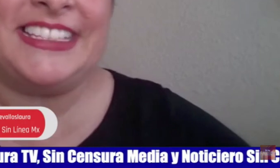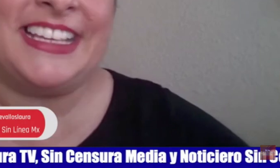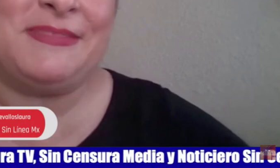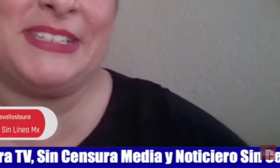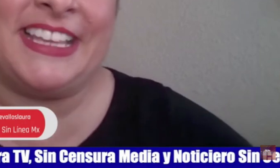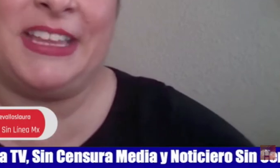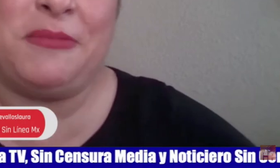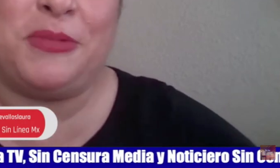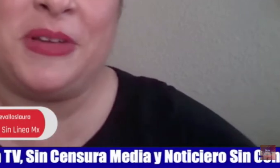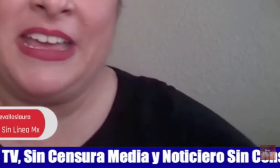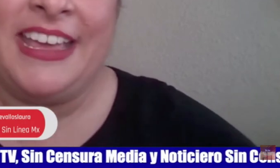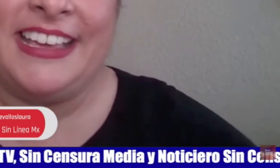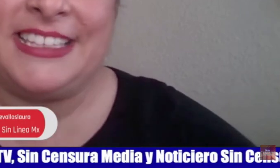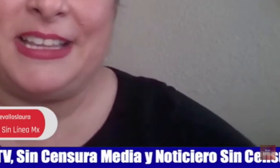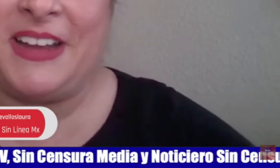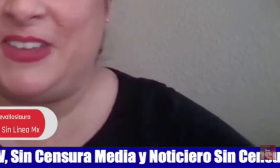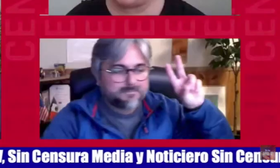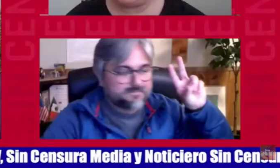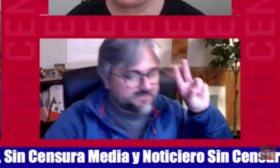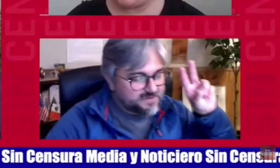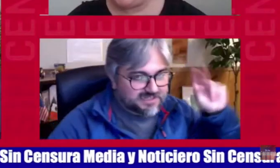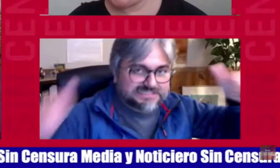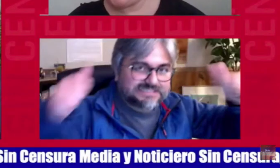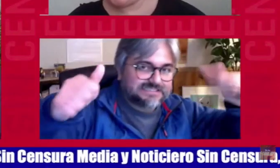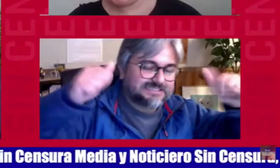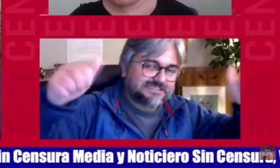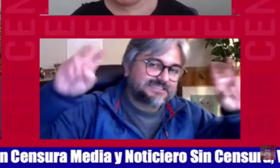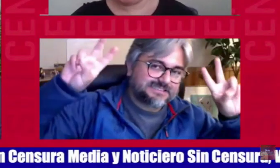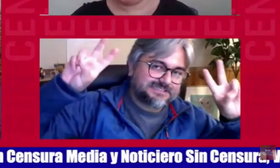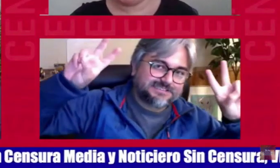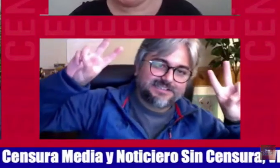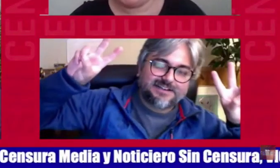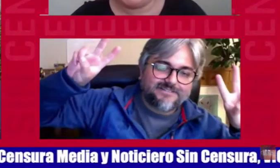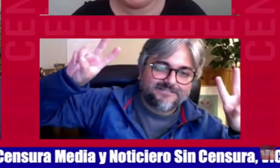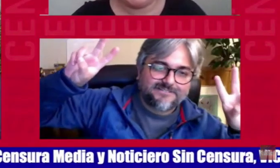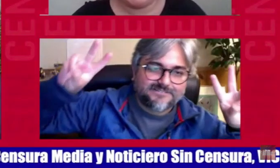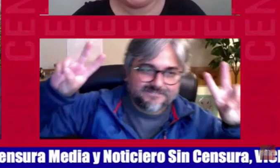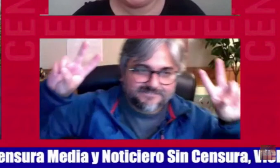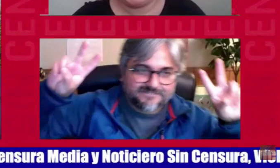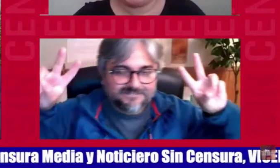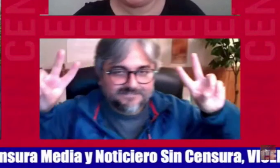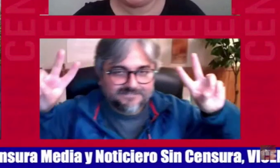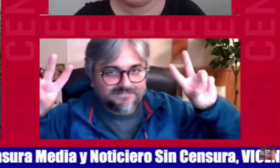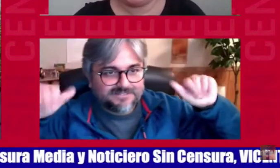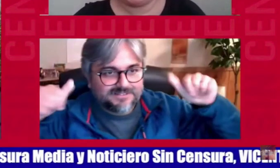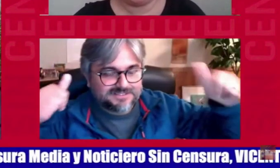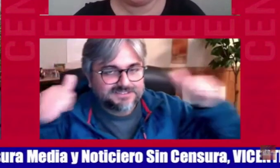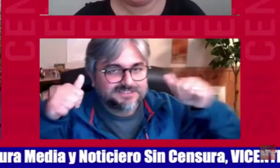y gracias, Vicente, por esta maravillosa mesa. Gracias a la licenciada Laura